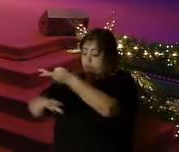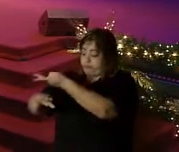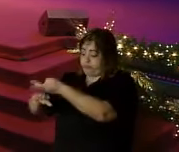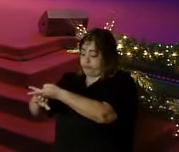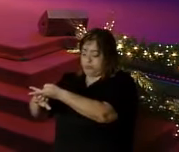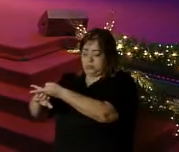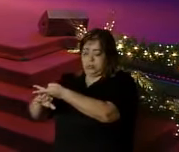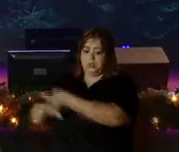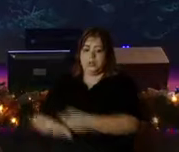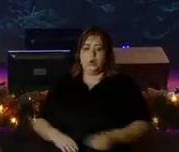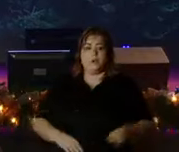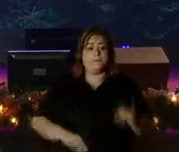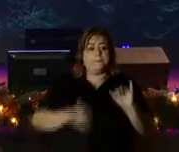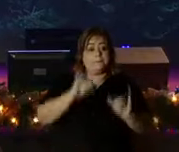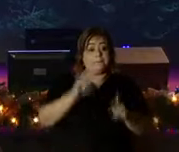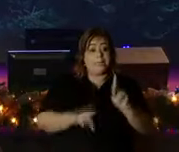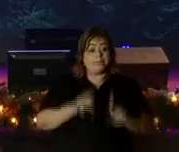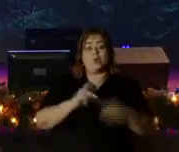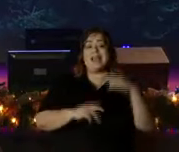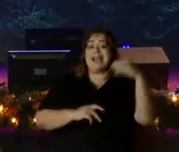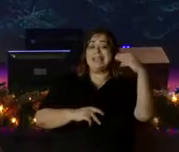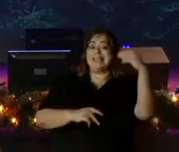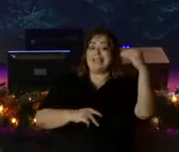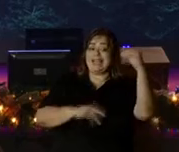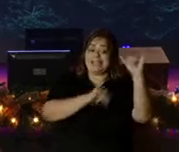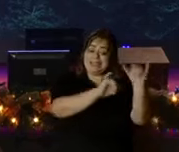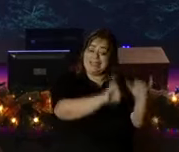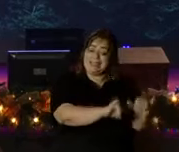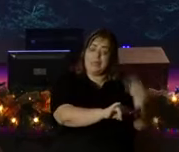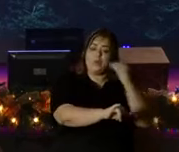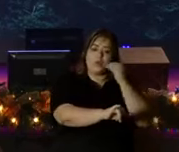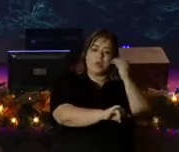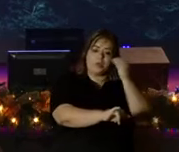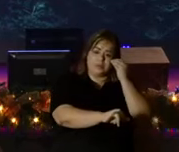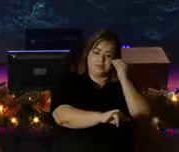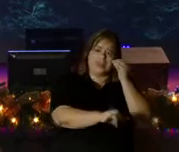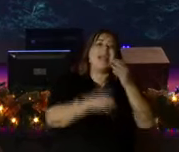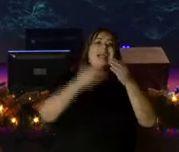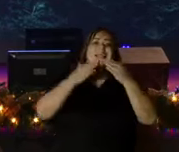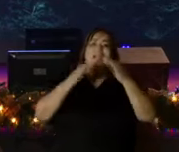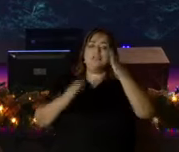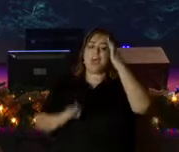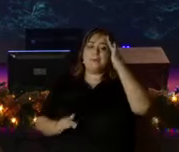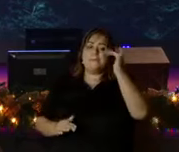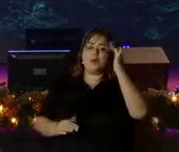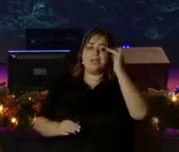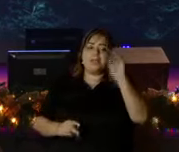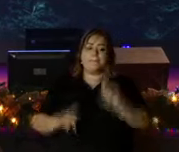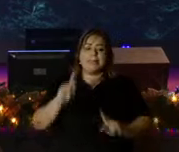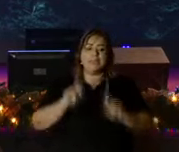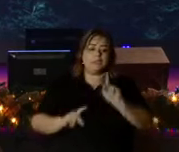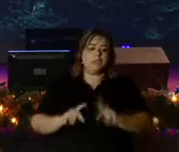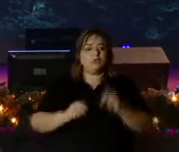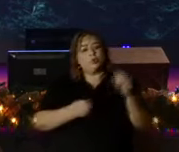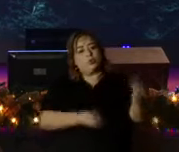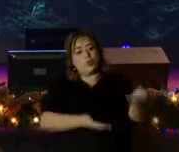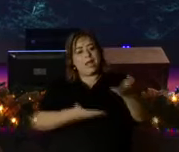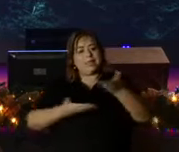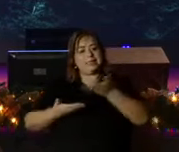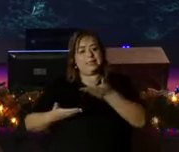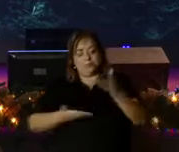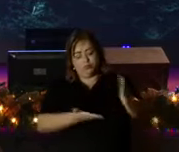porque hay colaboradores, gente que ofrenda, que diezma, y hace posible que esta señal llegue a